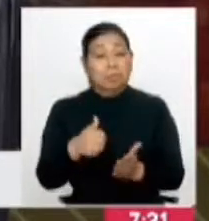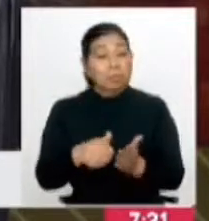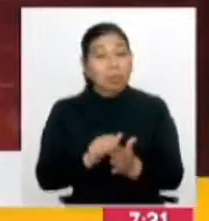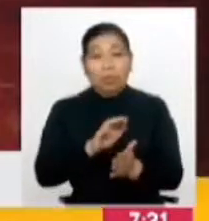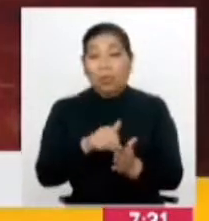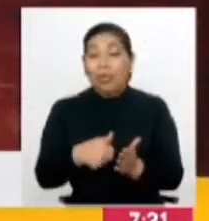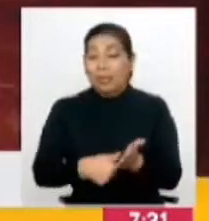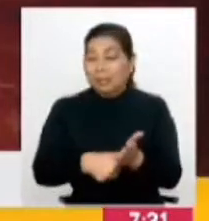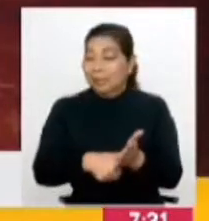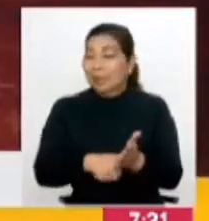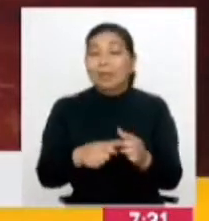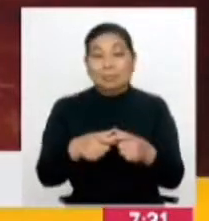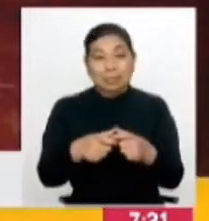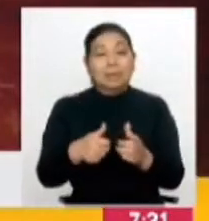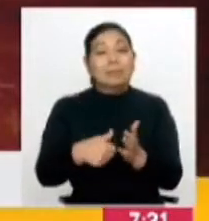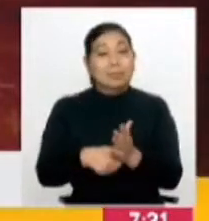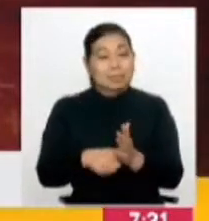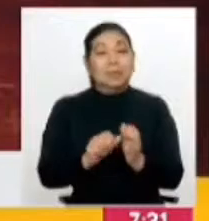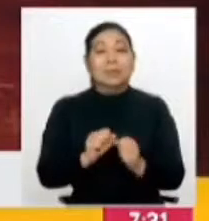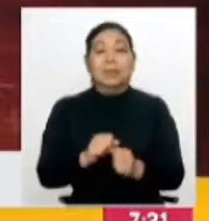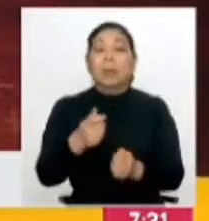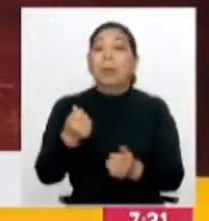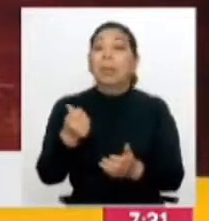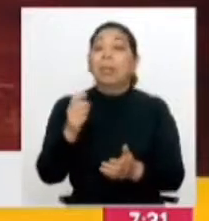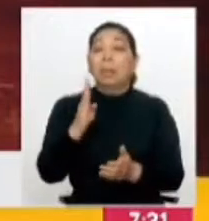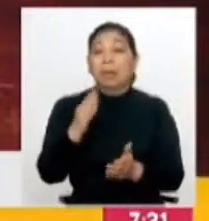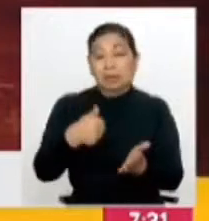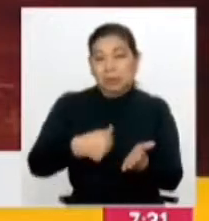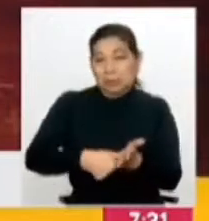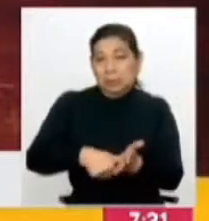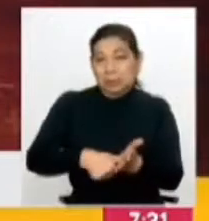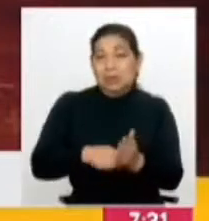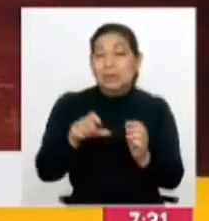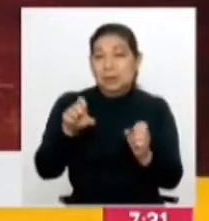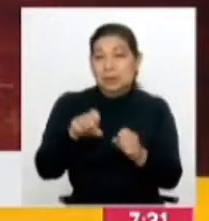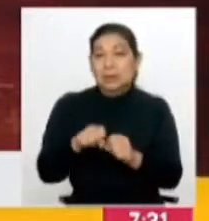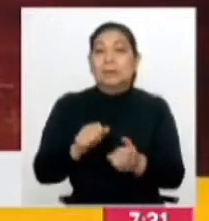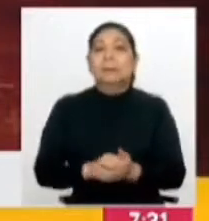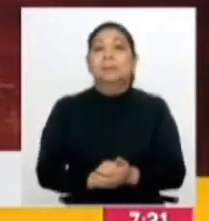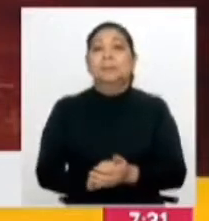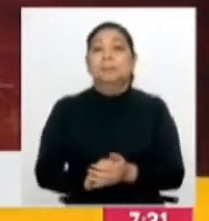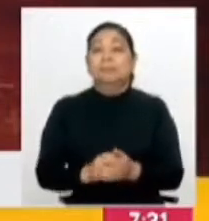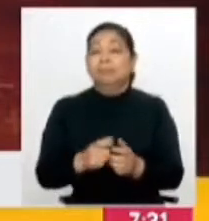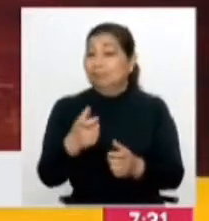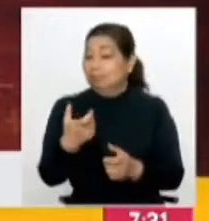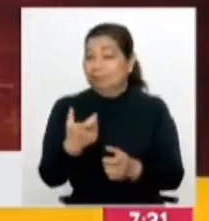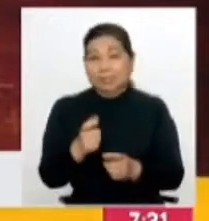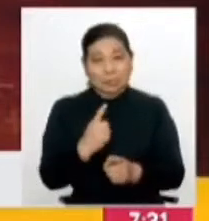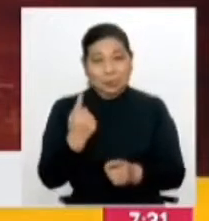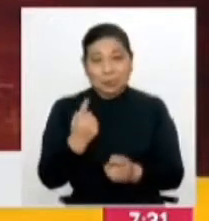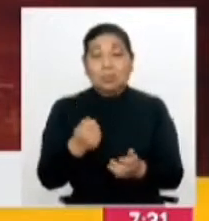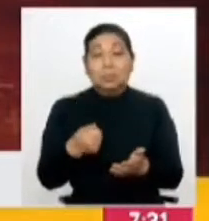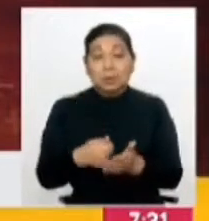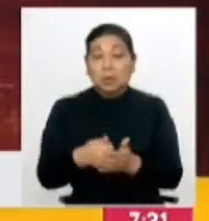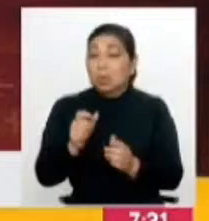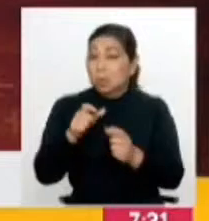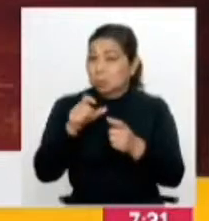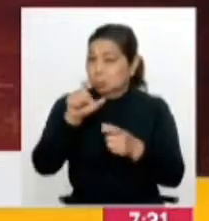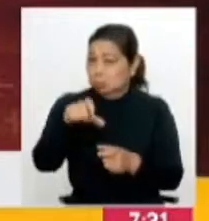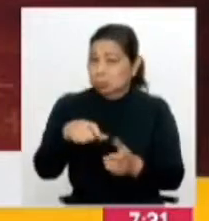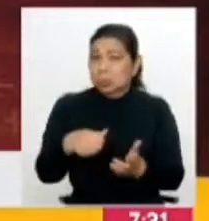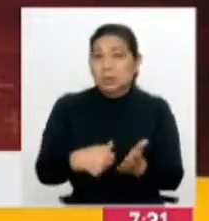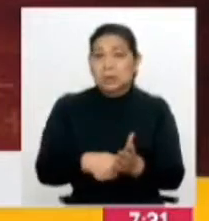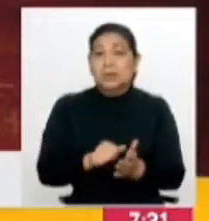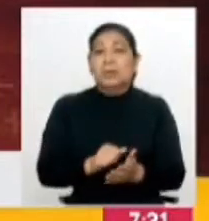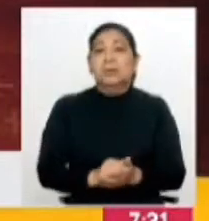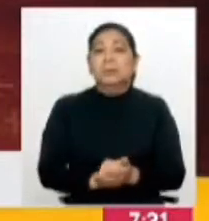todos tengan cuenta DNI. Todos deberían tener su cuenta DNI. Cuando se habla de DNI es que no necesariamente tengan el plástico, la tarjeta, que puedan ir con el DNI y